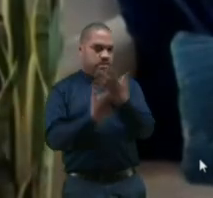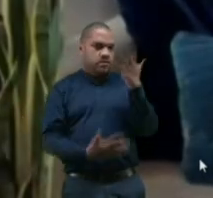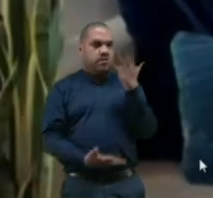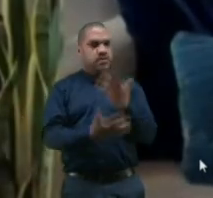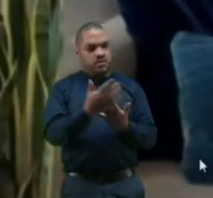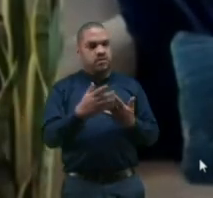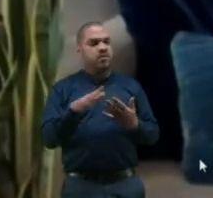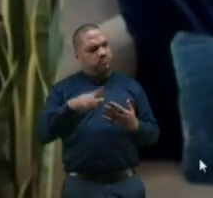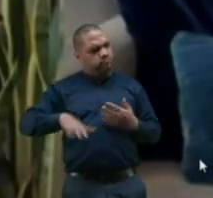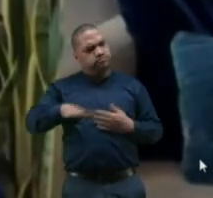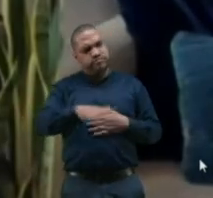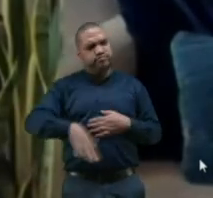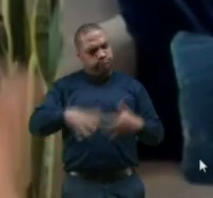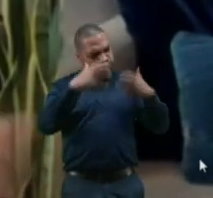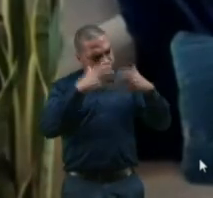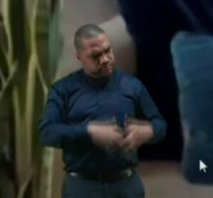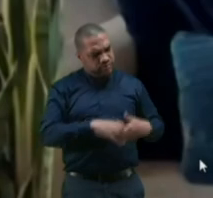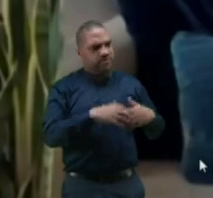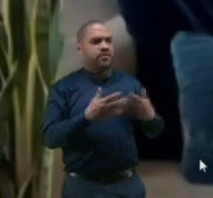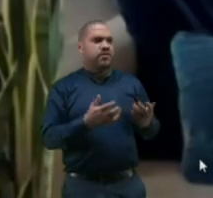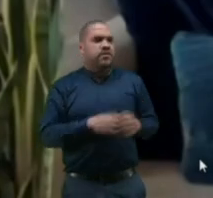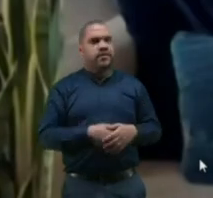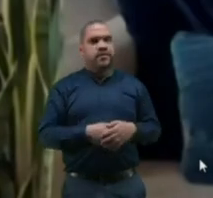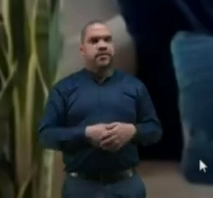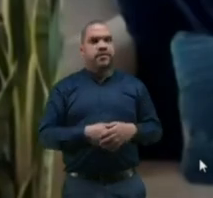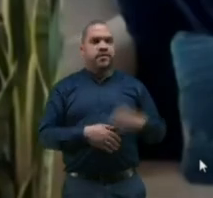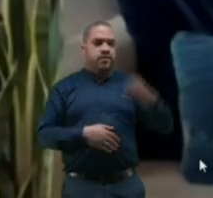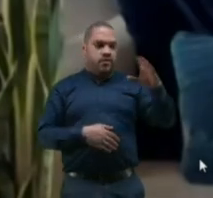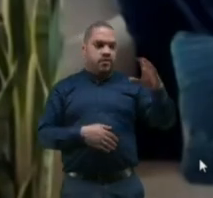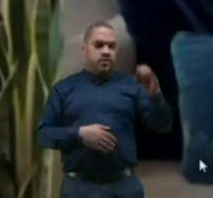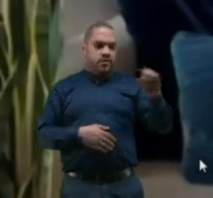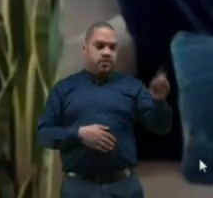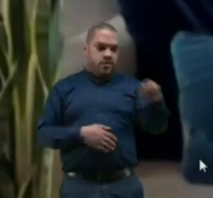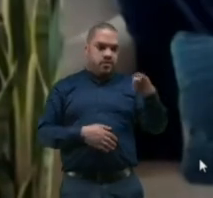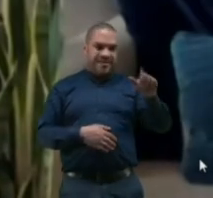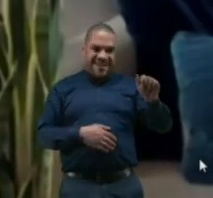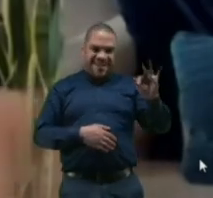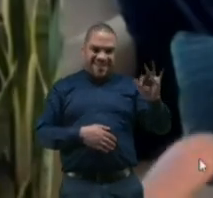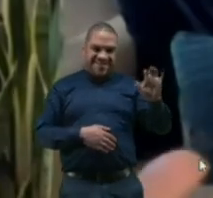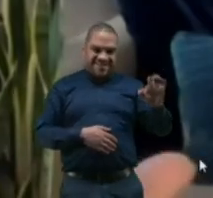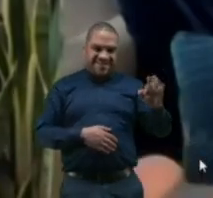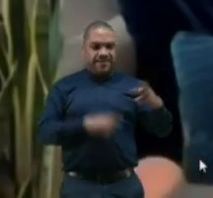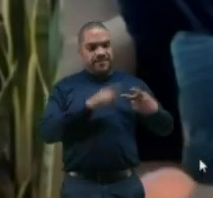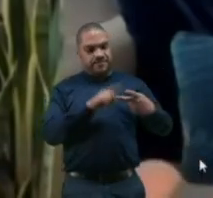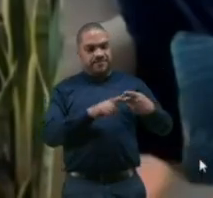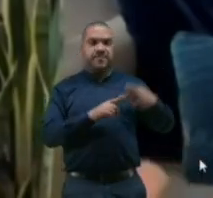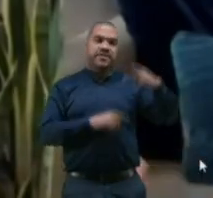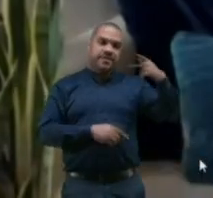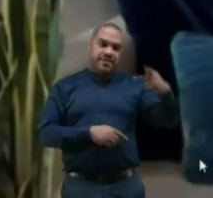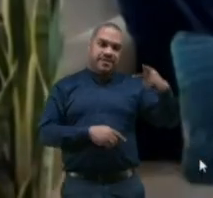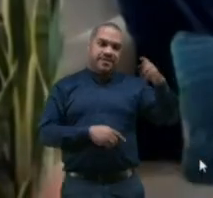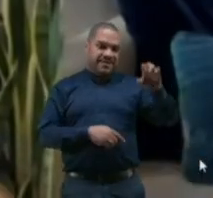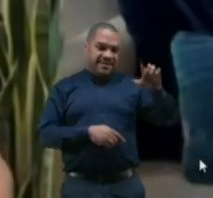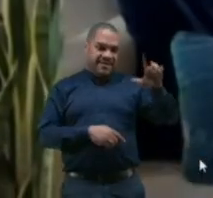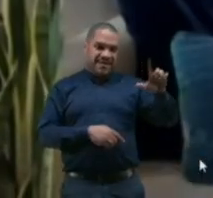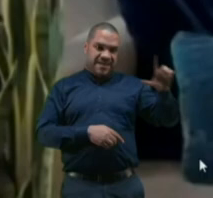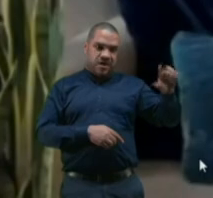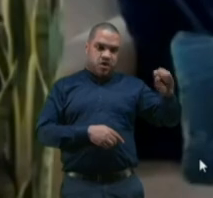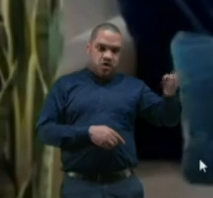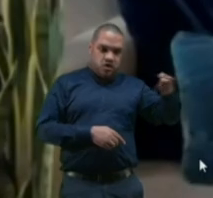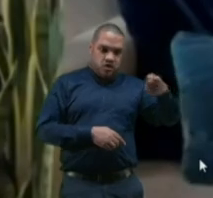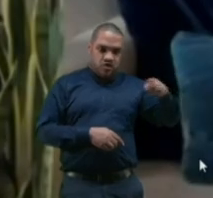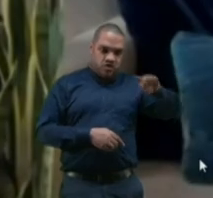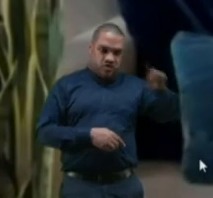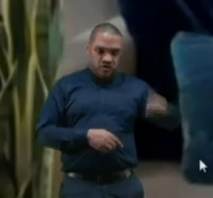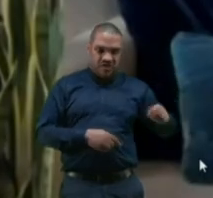imagínate empresas del tamaño de colgate tamaño de que los que venden sus productos en todos los países del mundo todavía